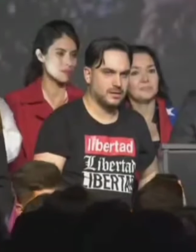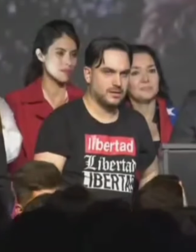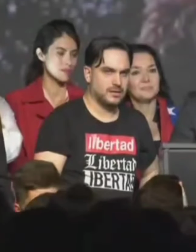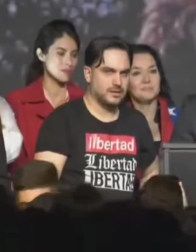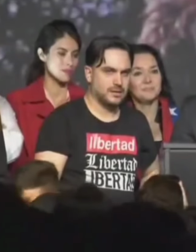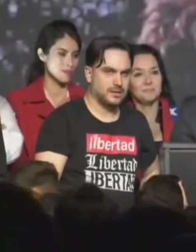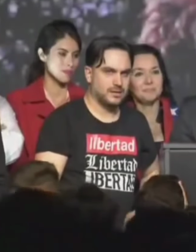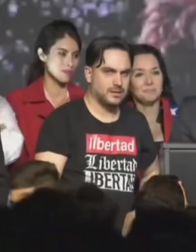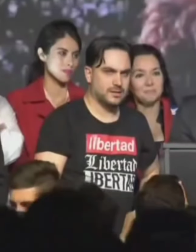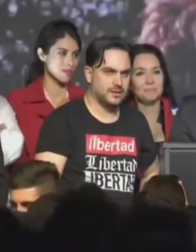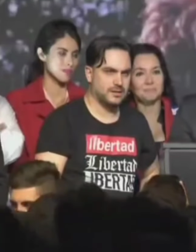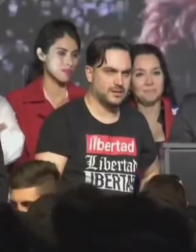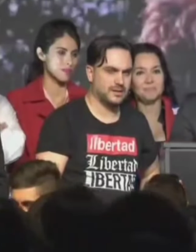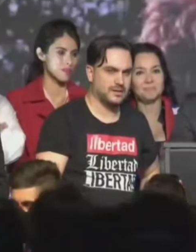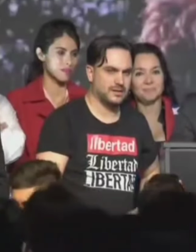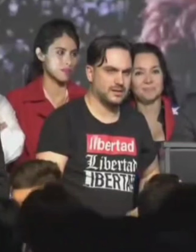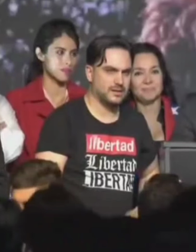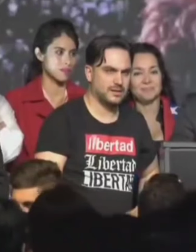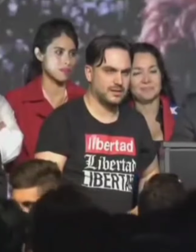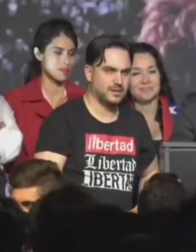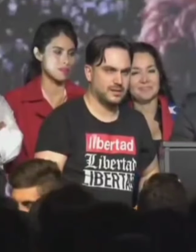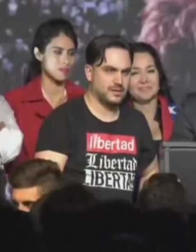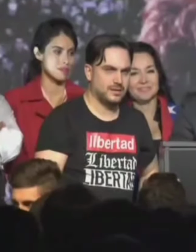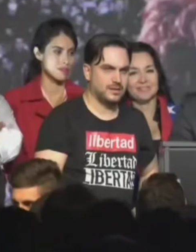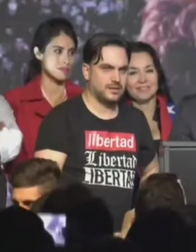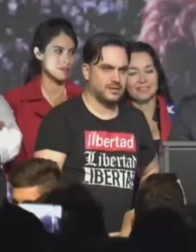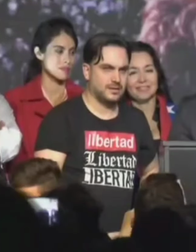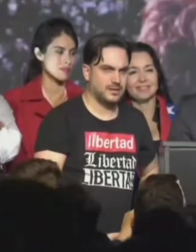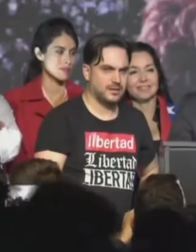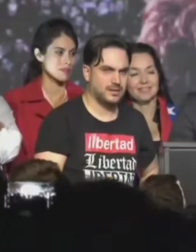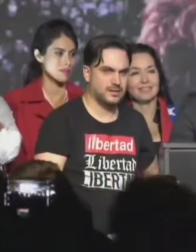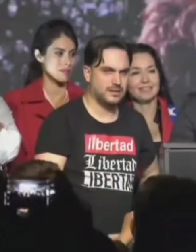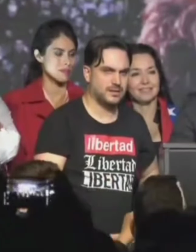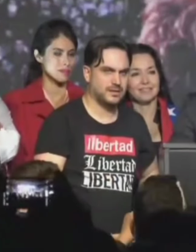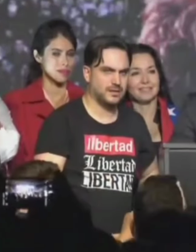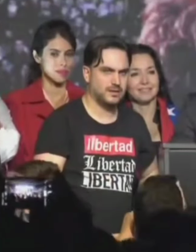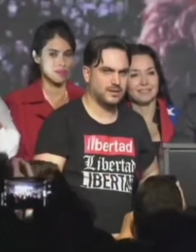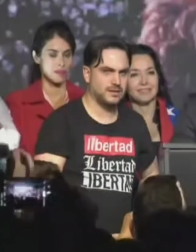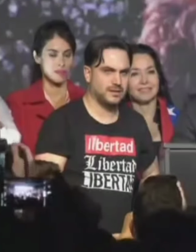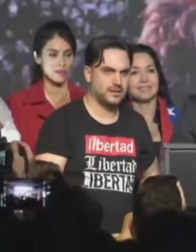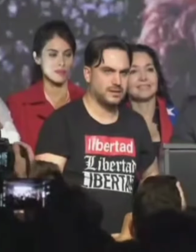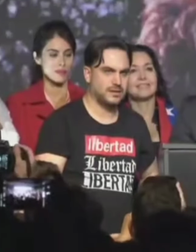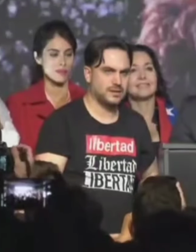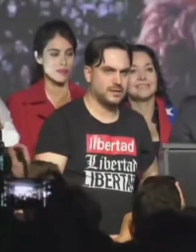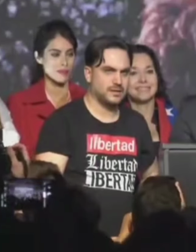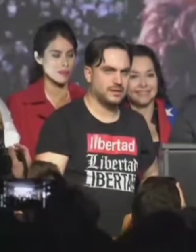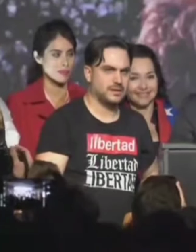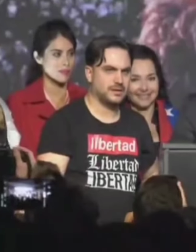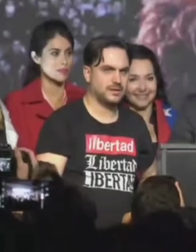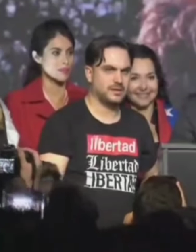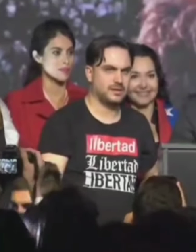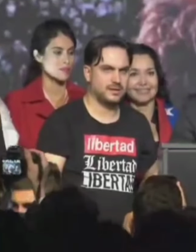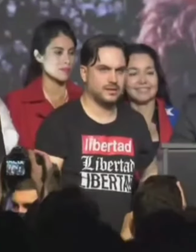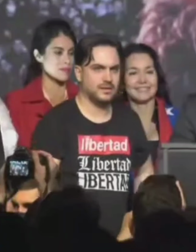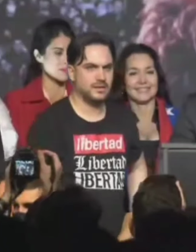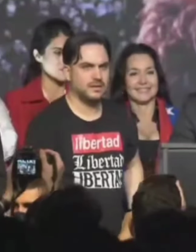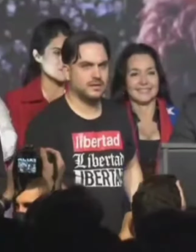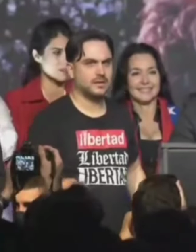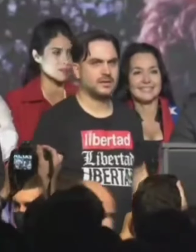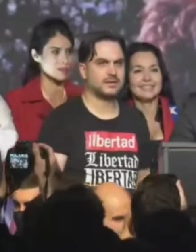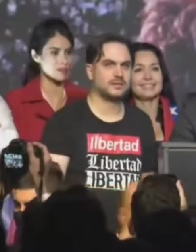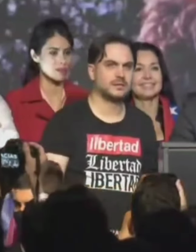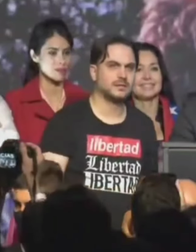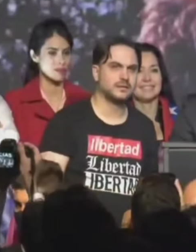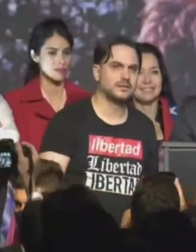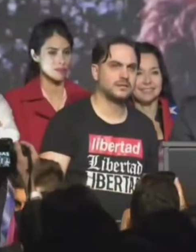desesperanza. La gente está con una desilusión por el piso. Y la ilusión no puede ser una construcción fantasiosa. Hay que hablarle con realidad, con